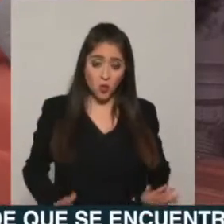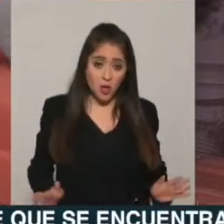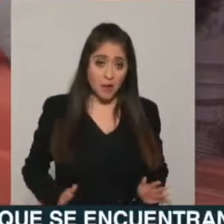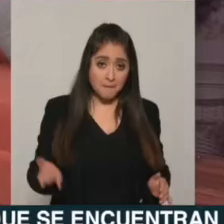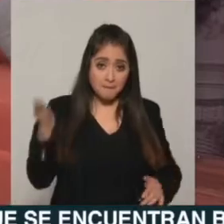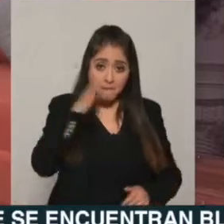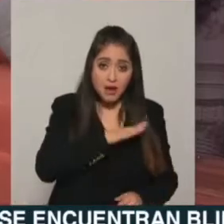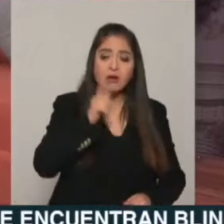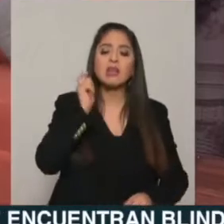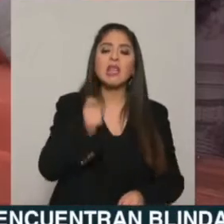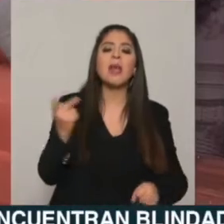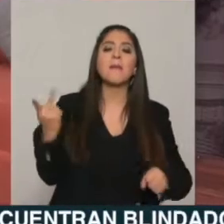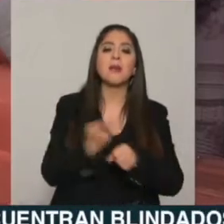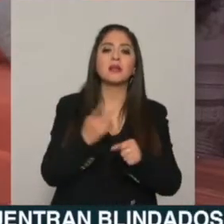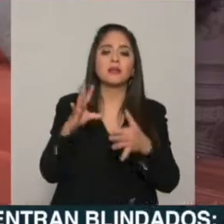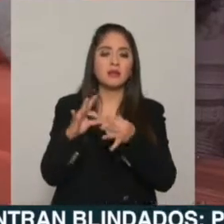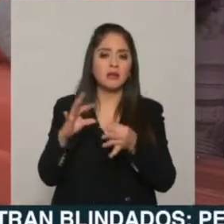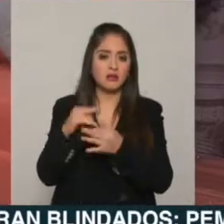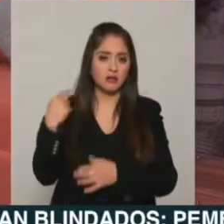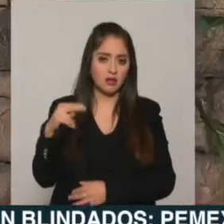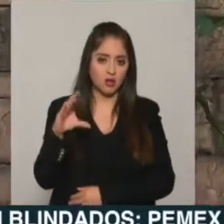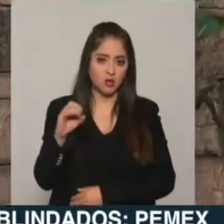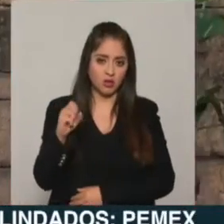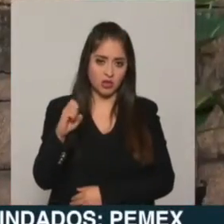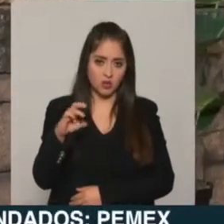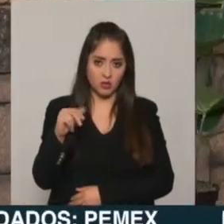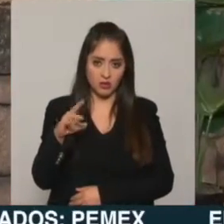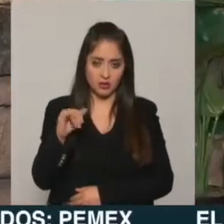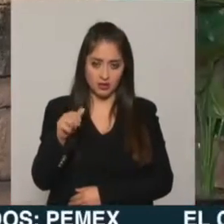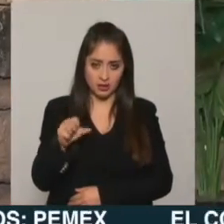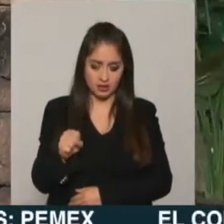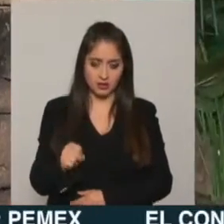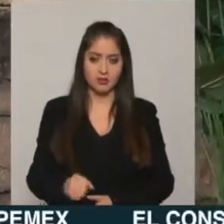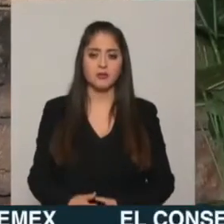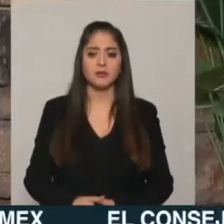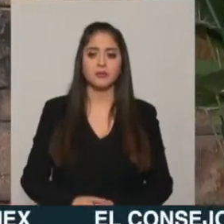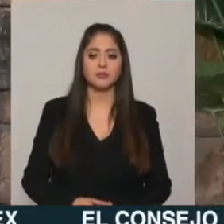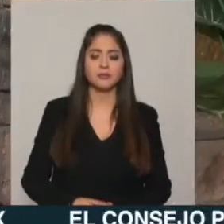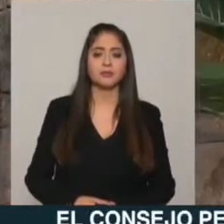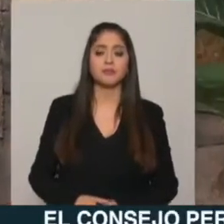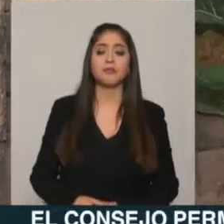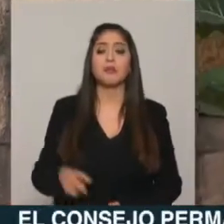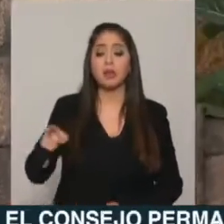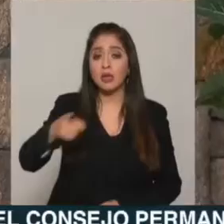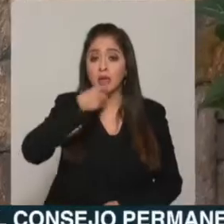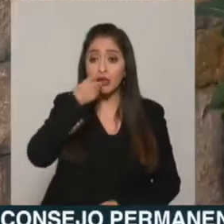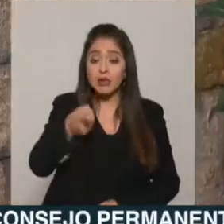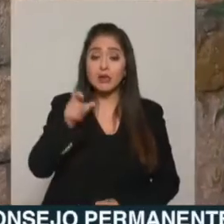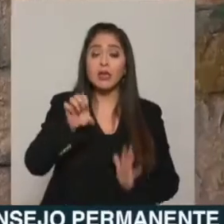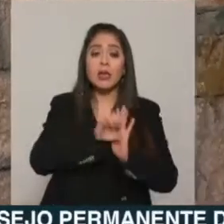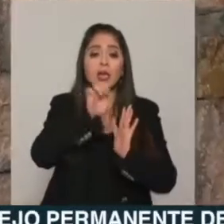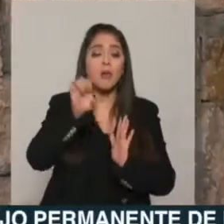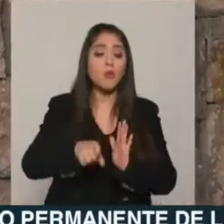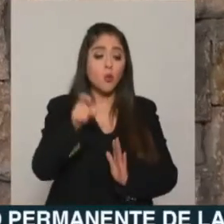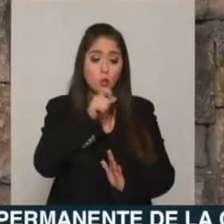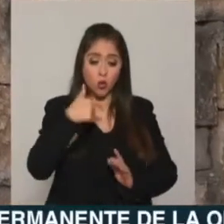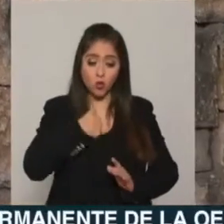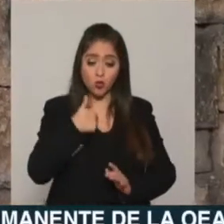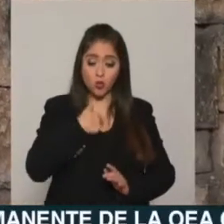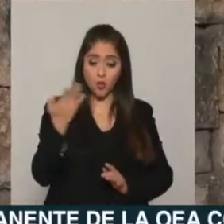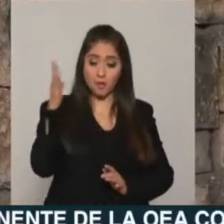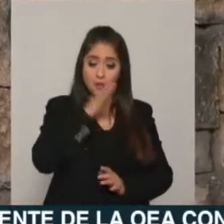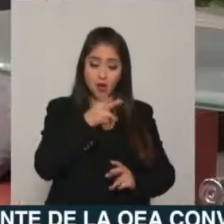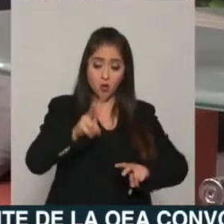nos decía, magistrado. Esta última nos decía pues que conozcan el impacto que tuvo este delito en la sociedad. Actualmente, ¿cómo se aplica la ley en